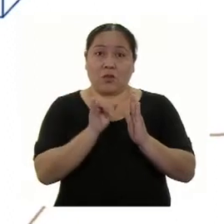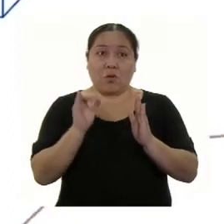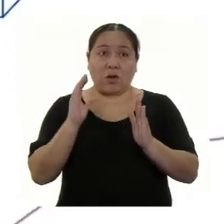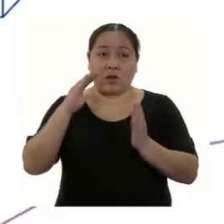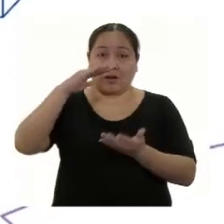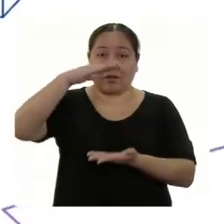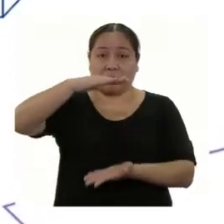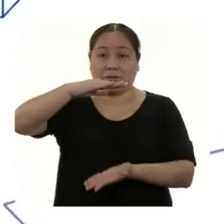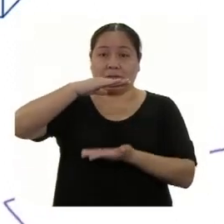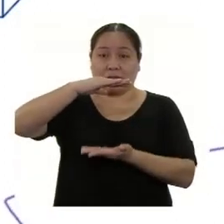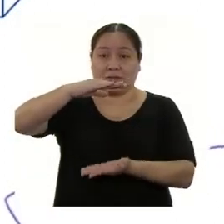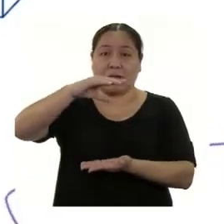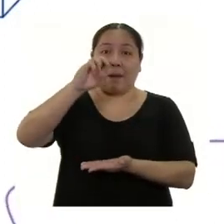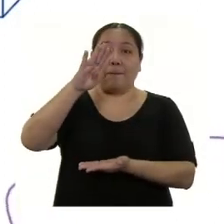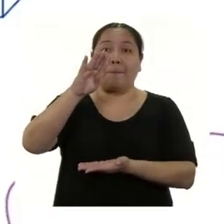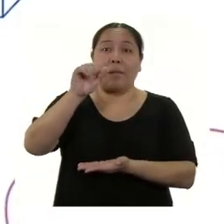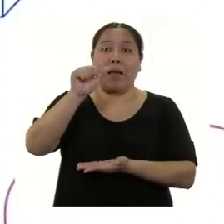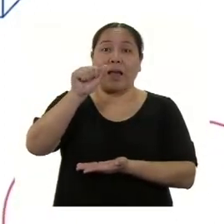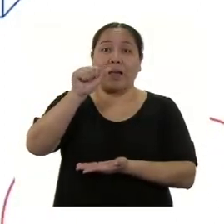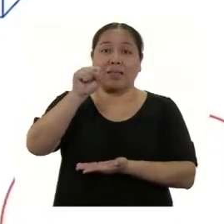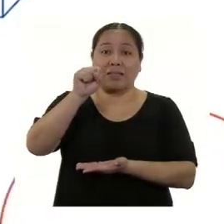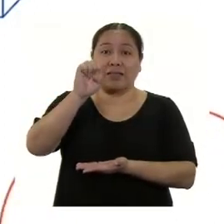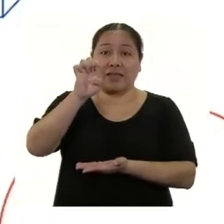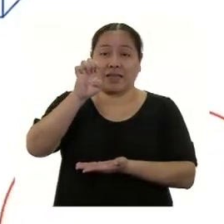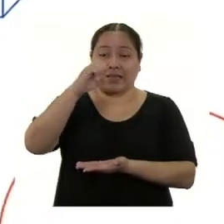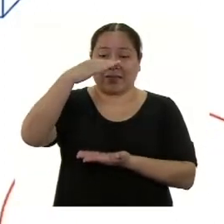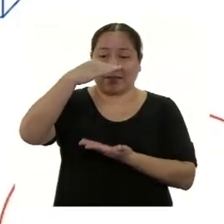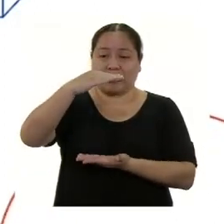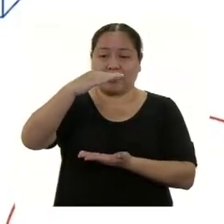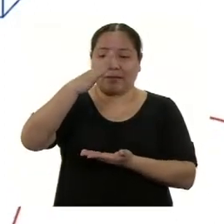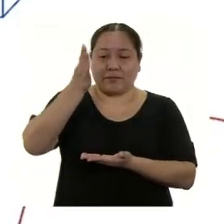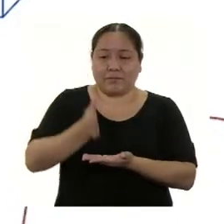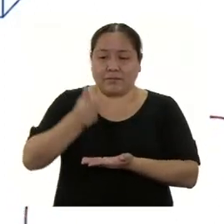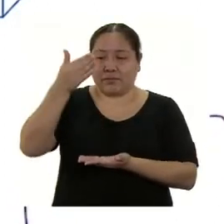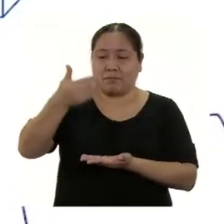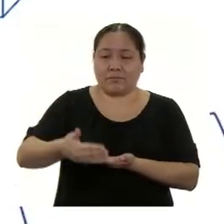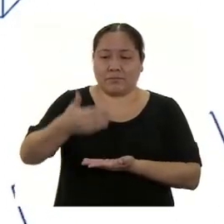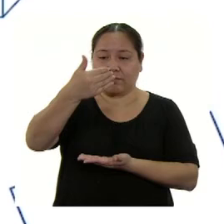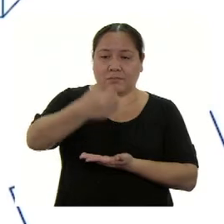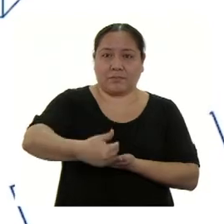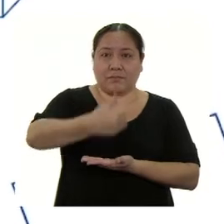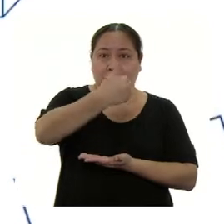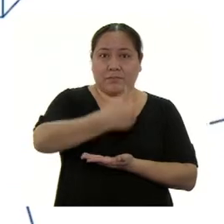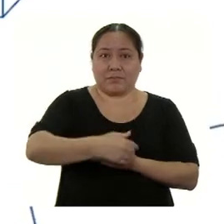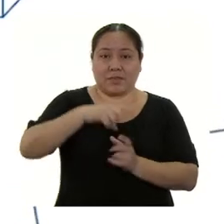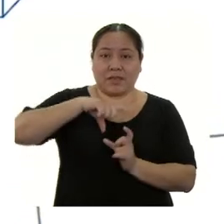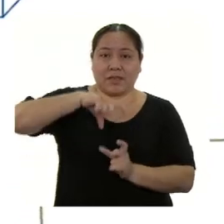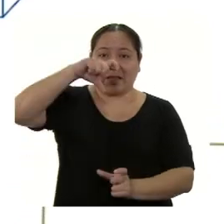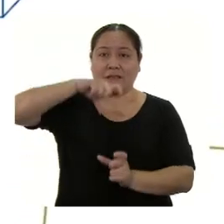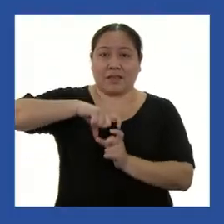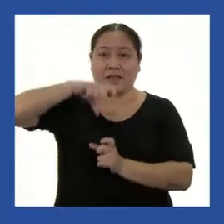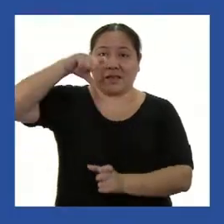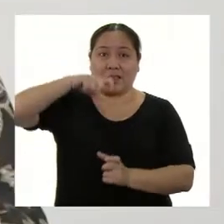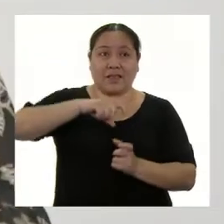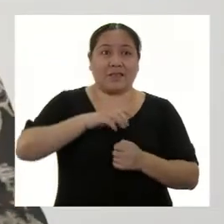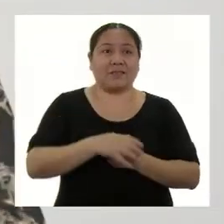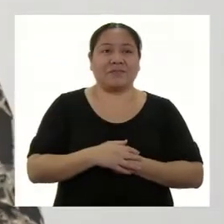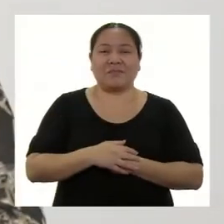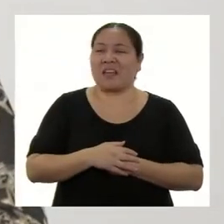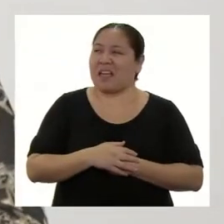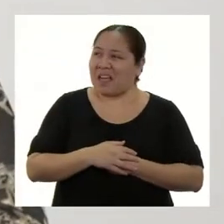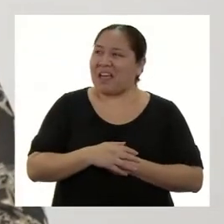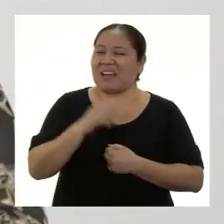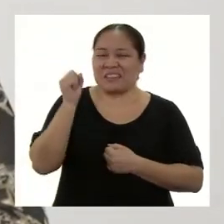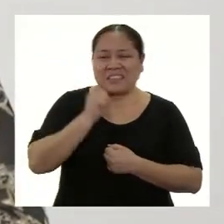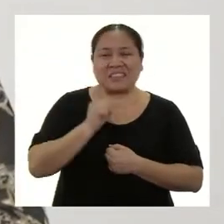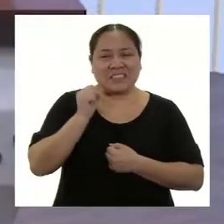que se llaman bases del prisma. Y las caras laterales del prisma son de forma rectangular. ¡Guau! Sí